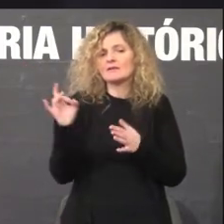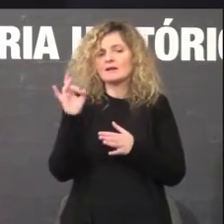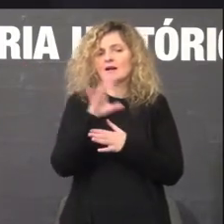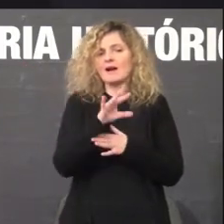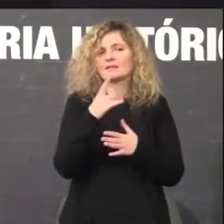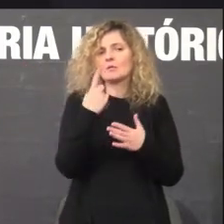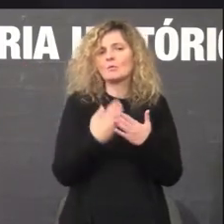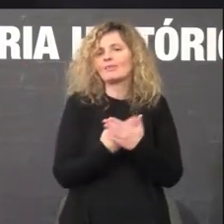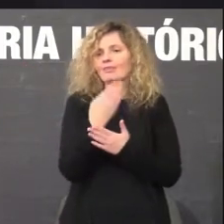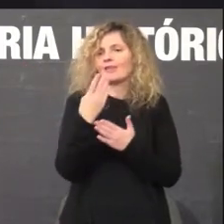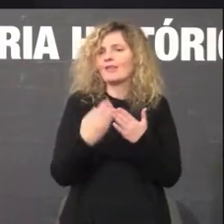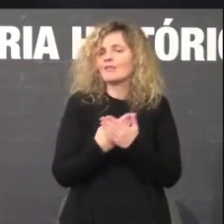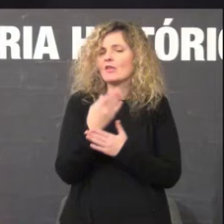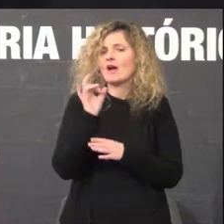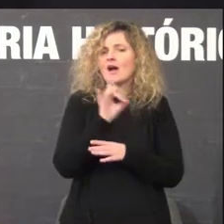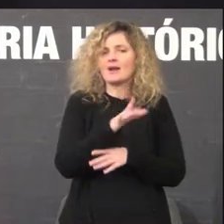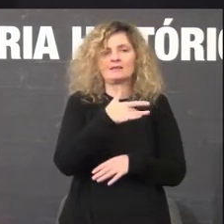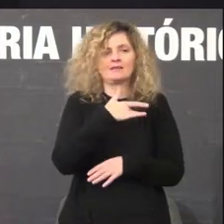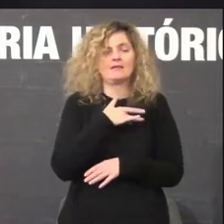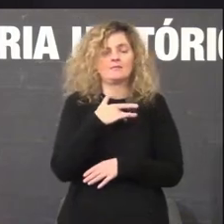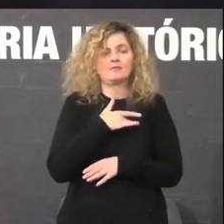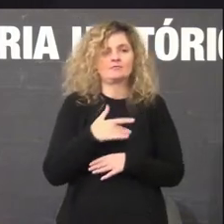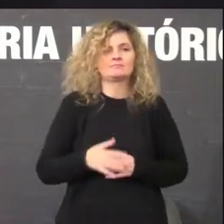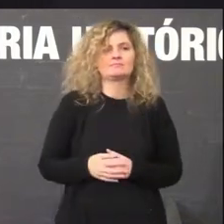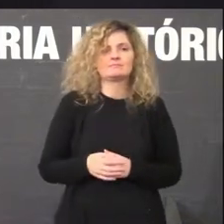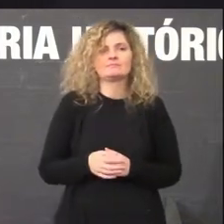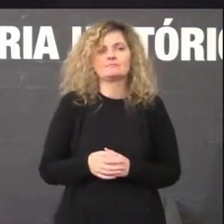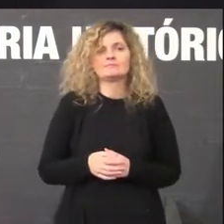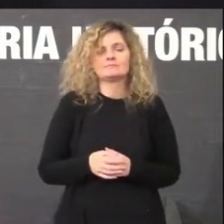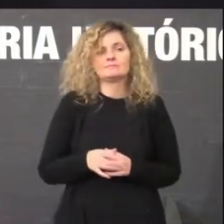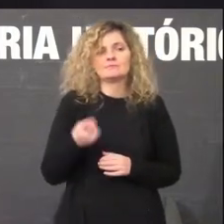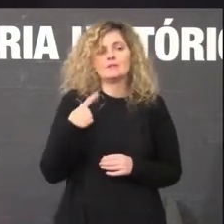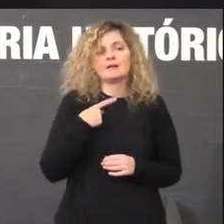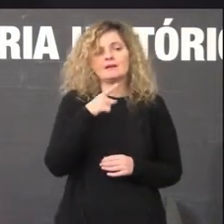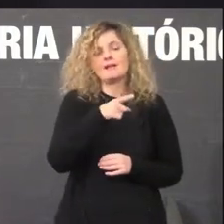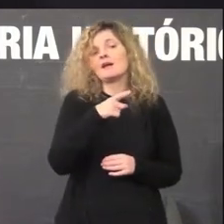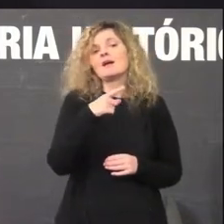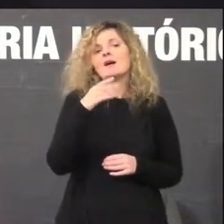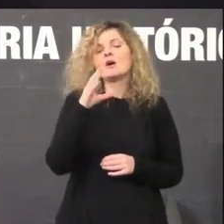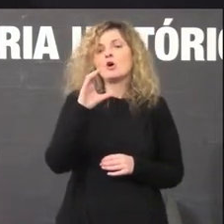día, cartas de amor, para que aprenda Corina